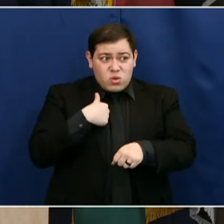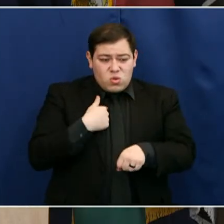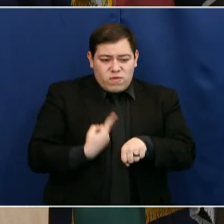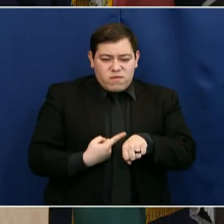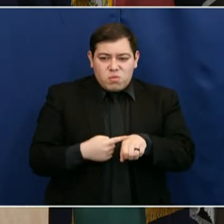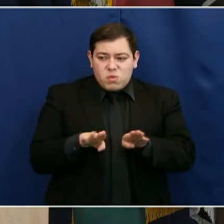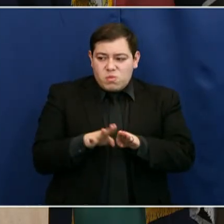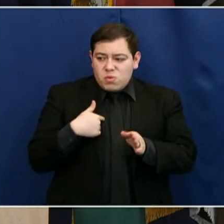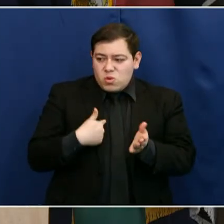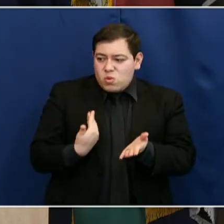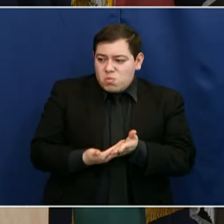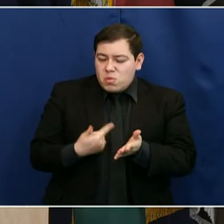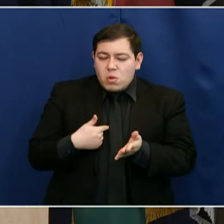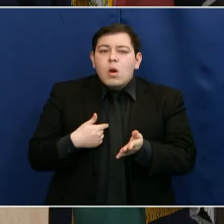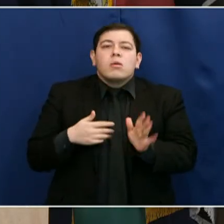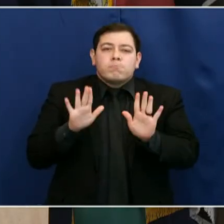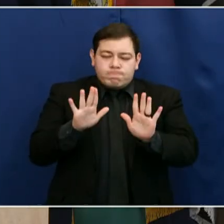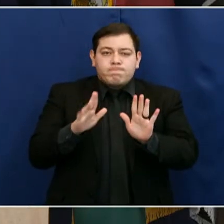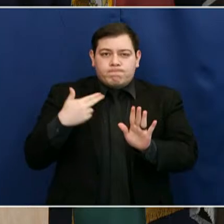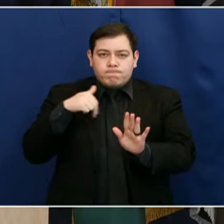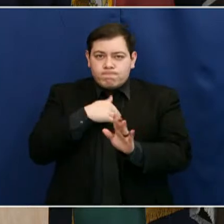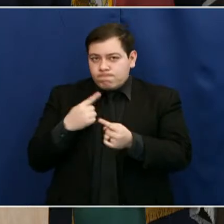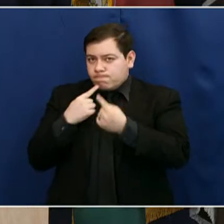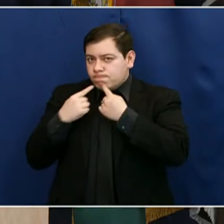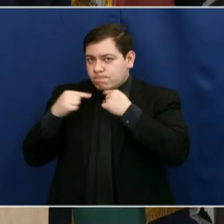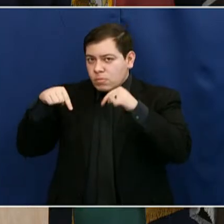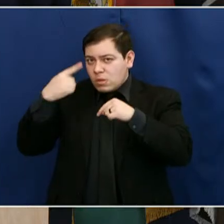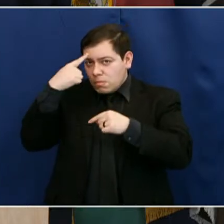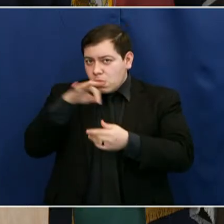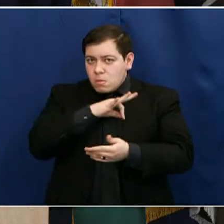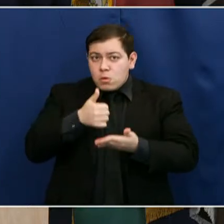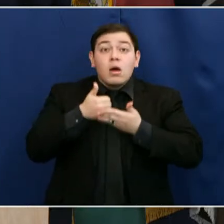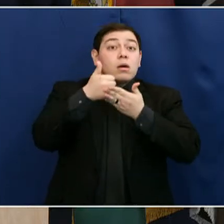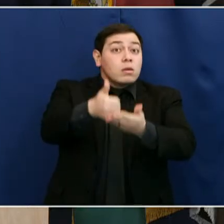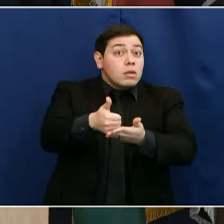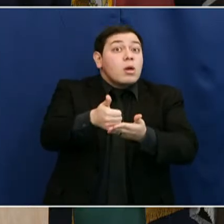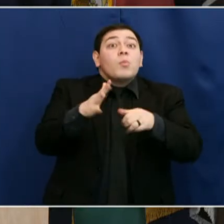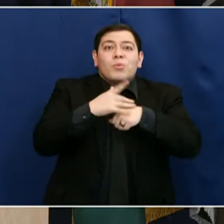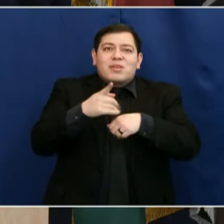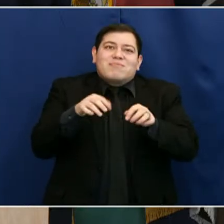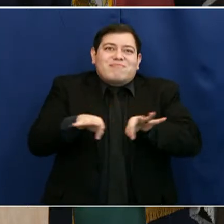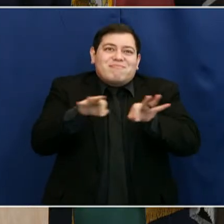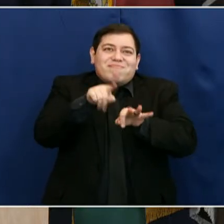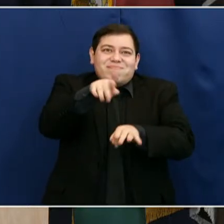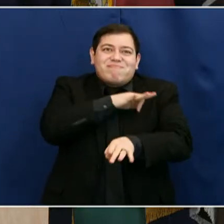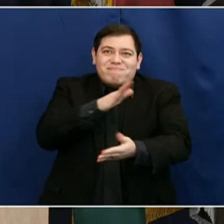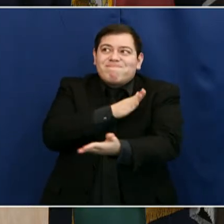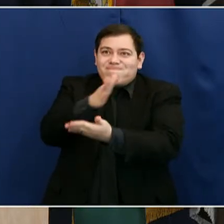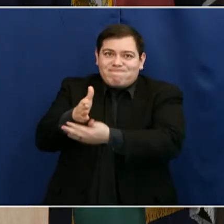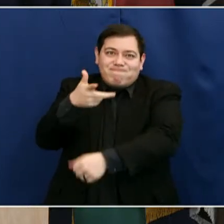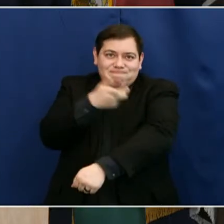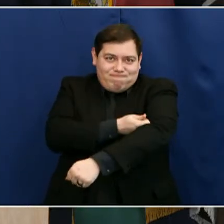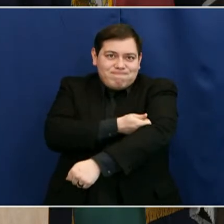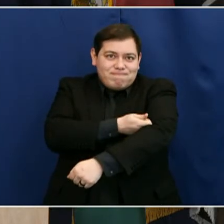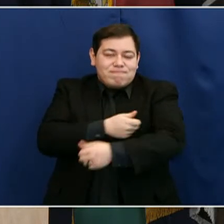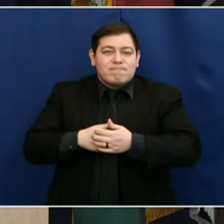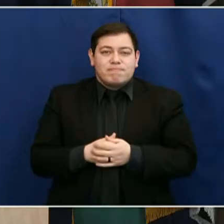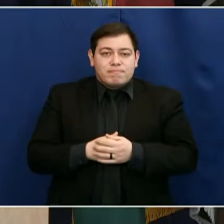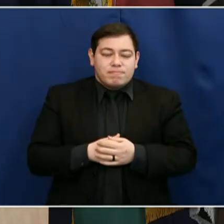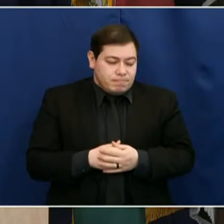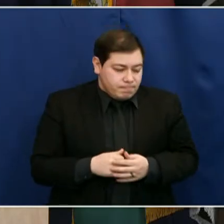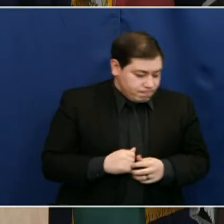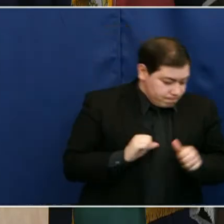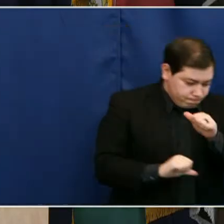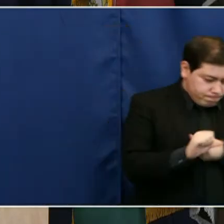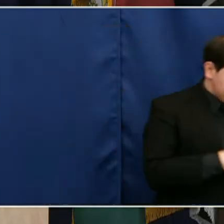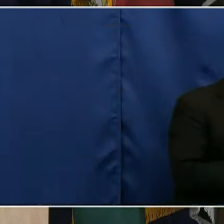alguna manera, vamos a ver cómo podemos ayudarles porque sabemos que es importante que tengan acceso a la vacuna. The second